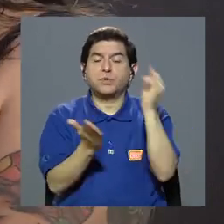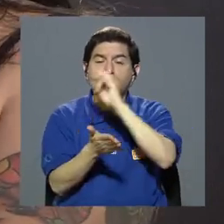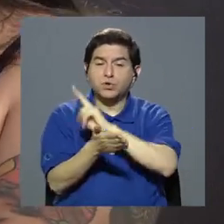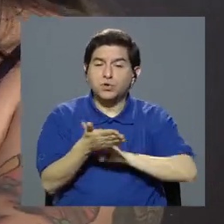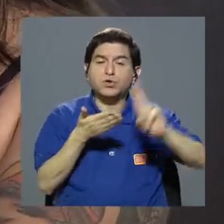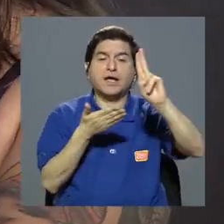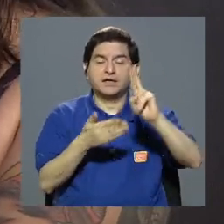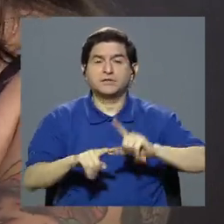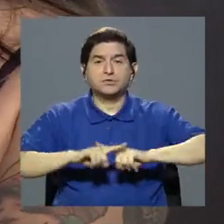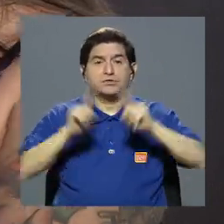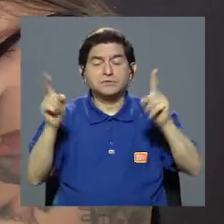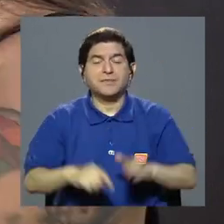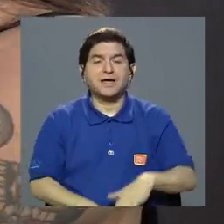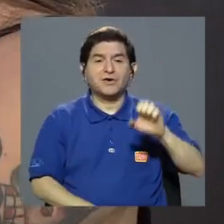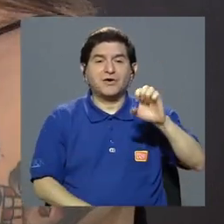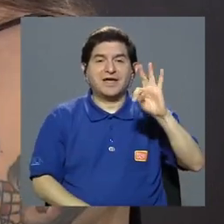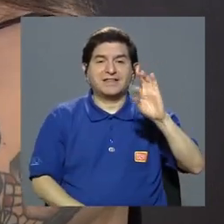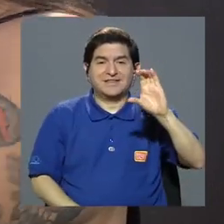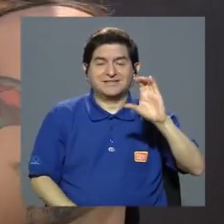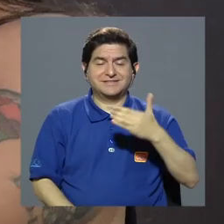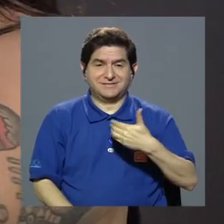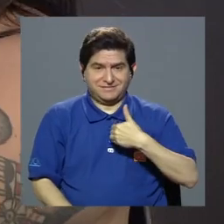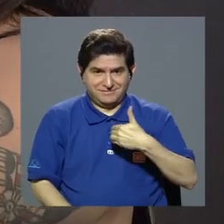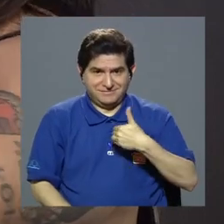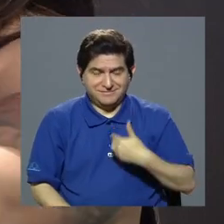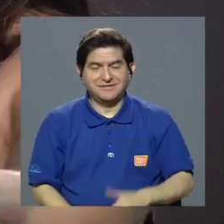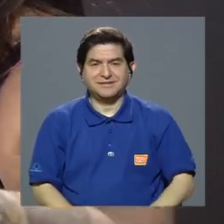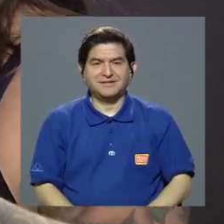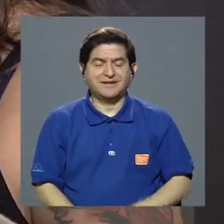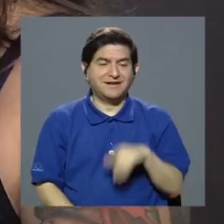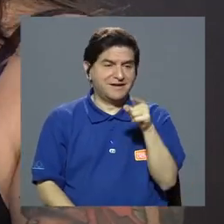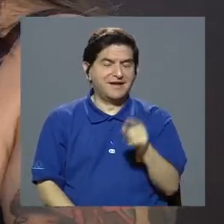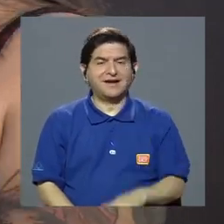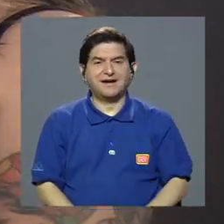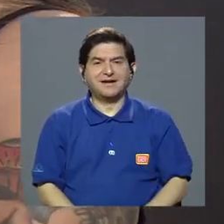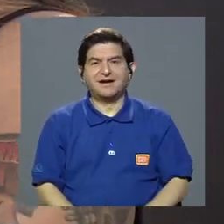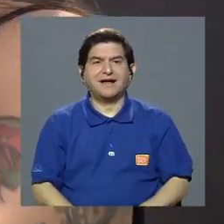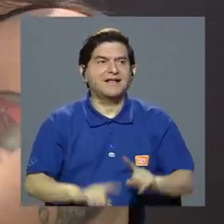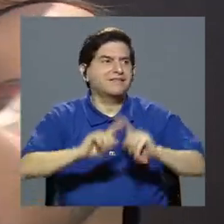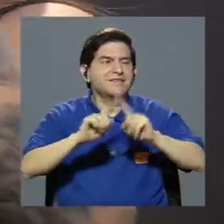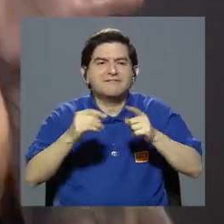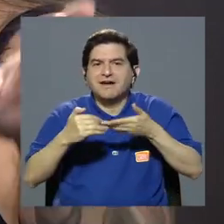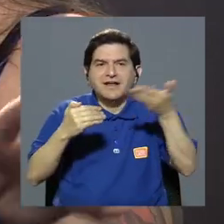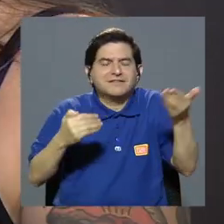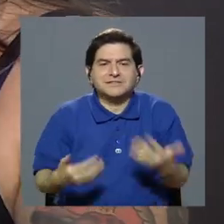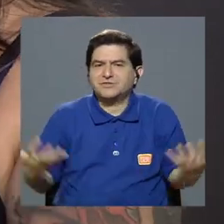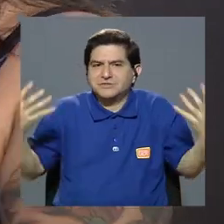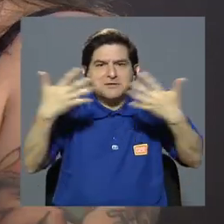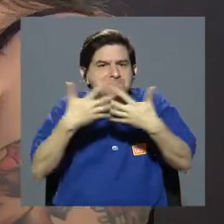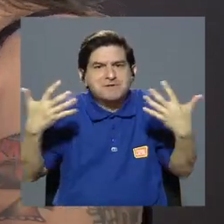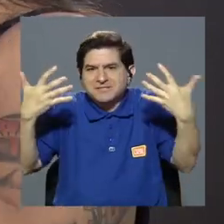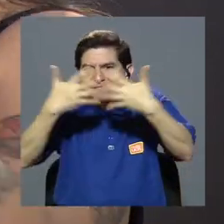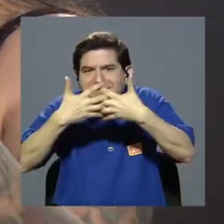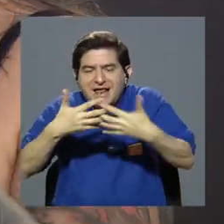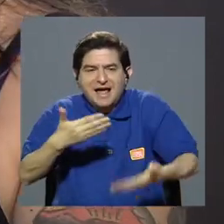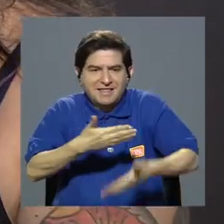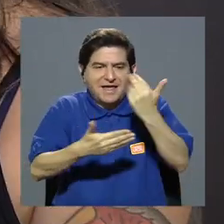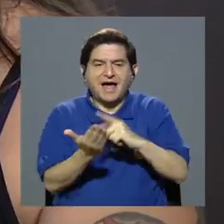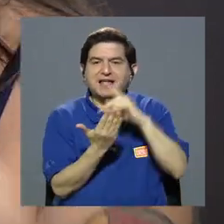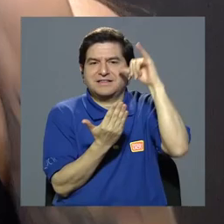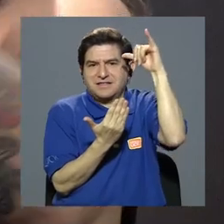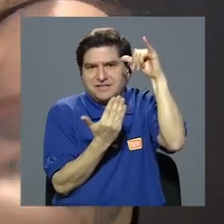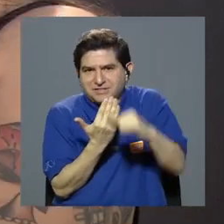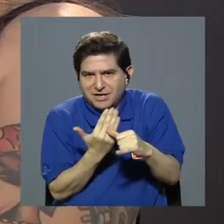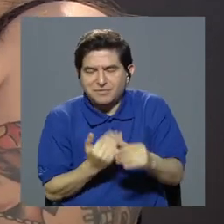un proyecto de las universidades lo que pasa es que tetera tiene todo una hablamos de arroz con mango y de ideales con leche